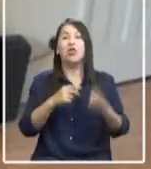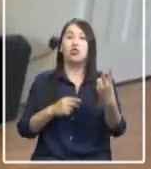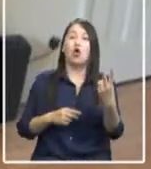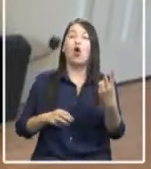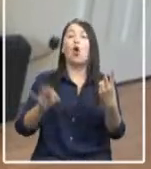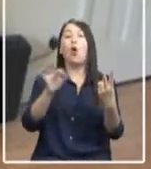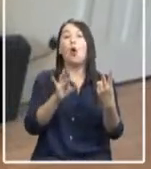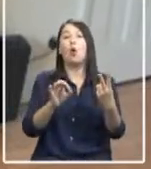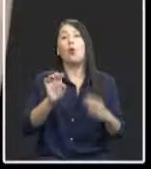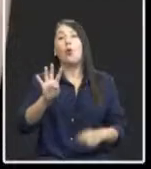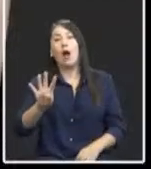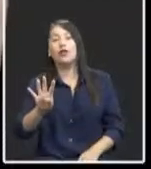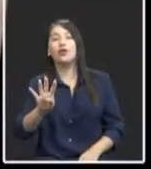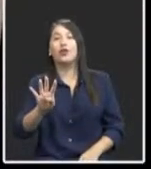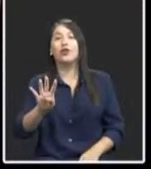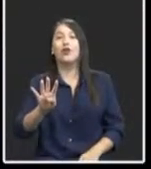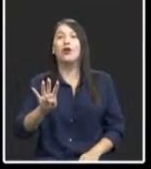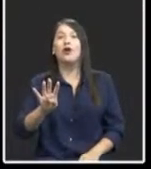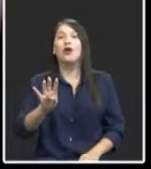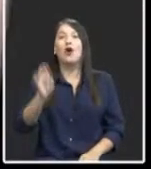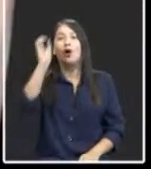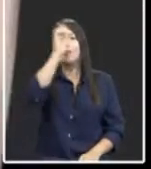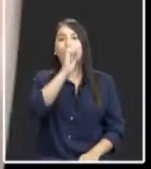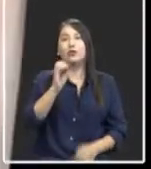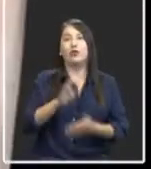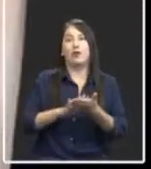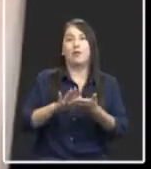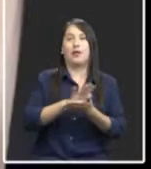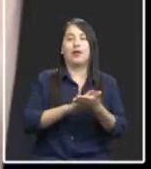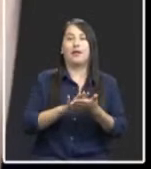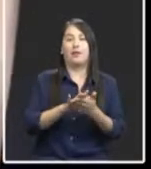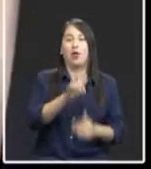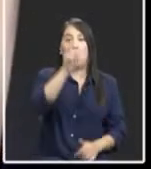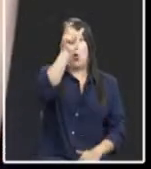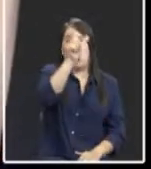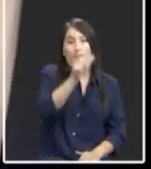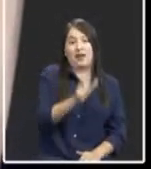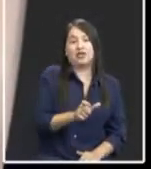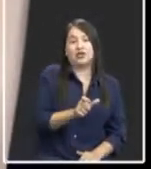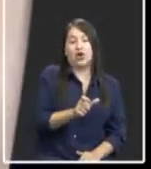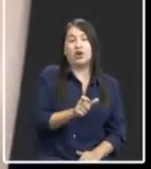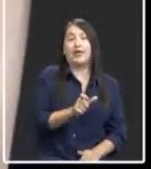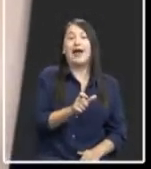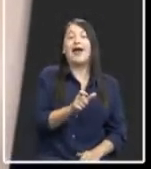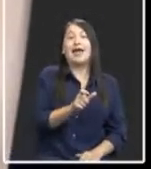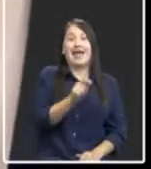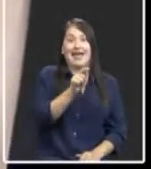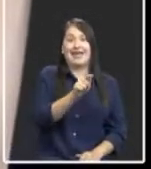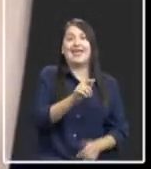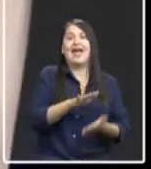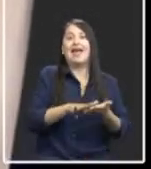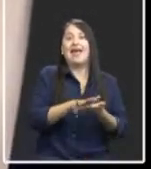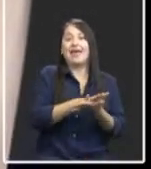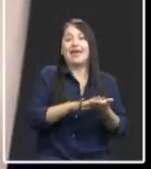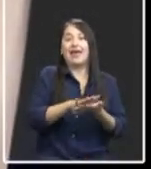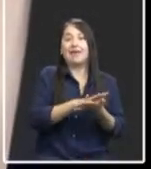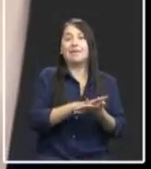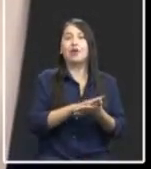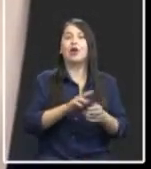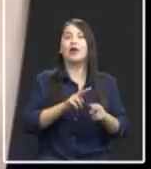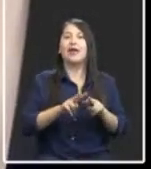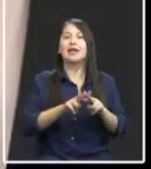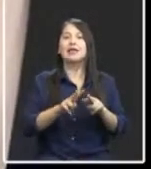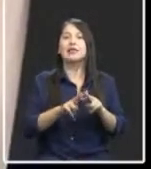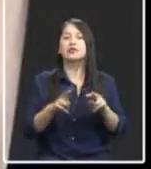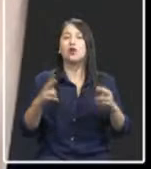ese futuro posible. Un ejemplo de alguien que hizo algo que puede ser una metáfora de cómo